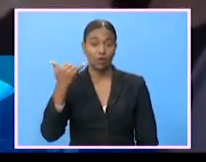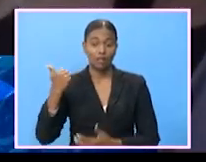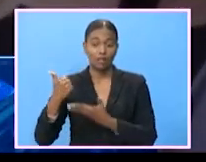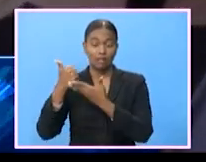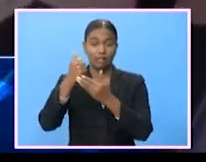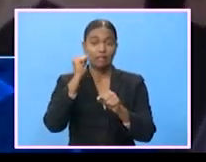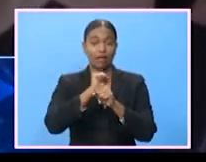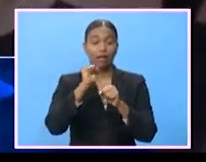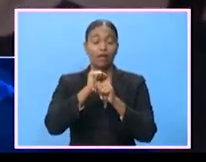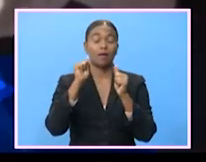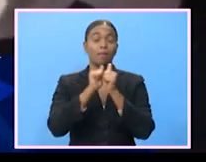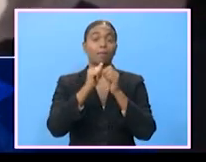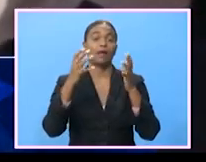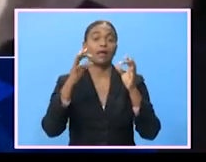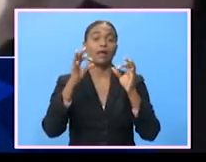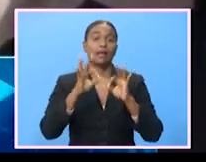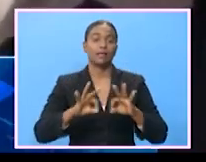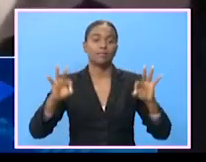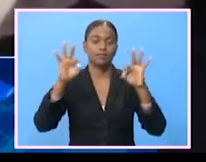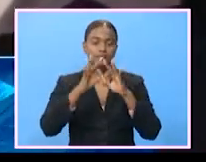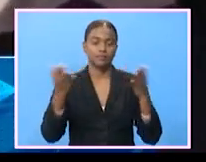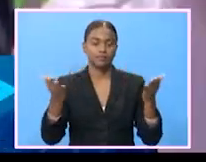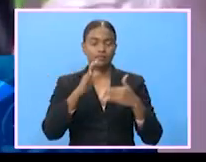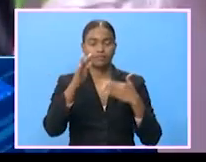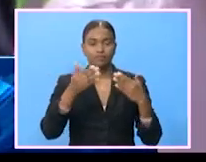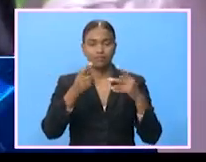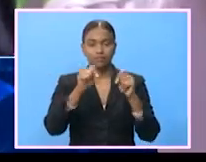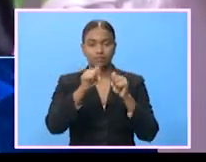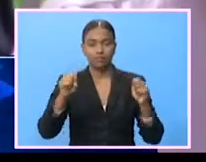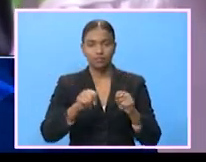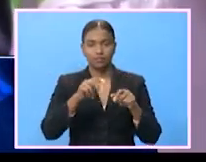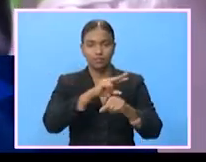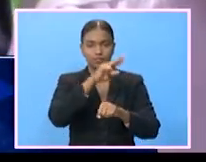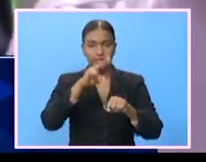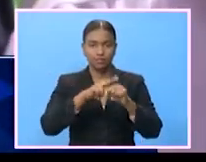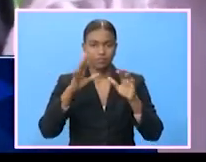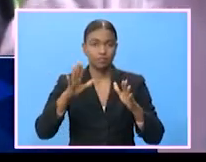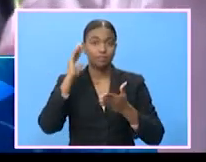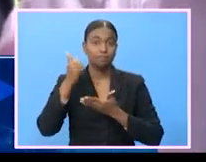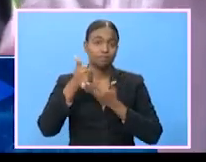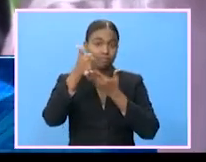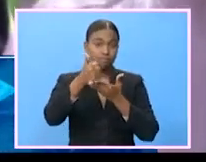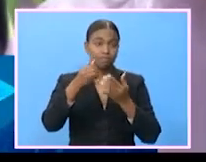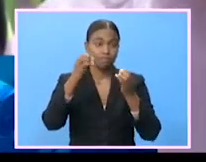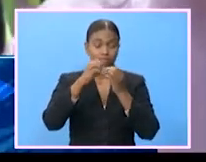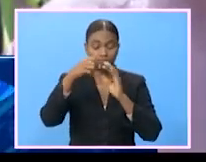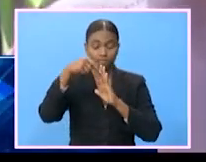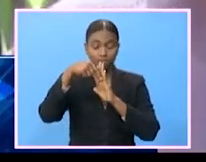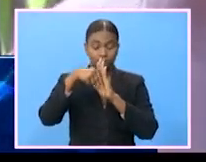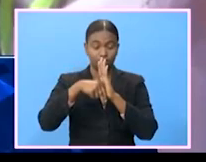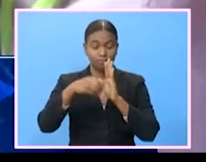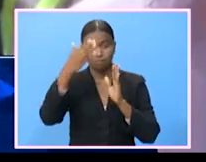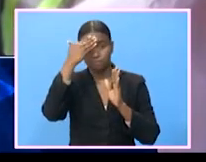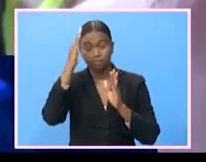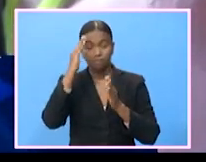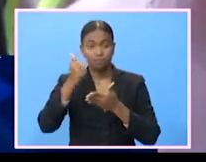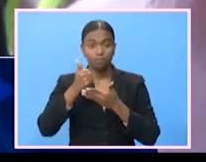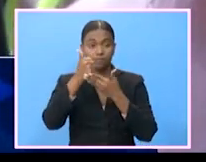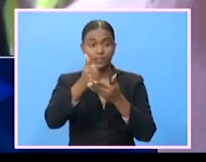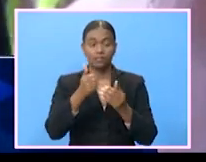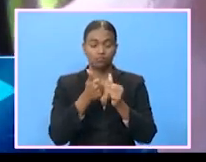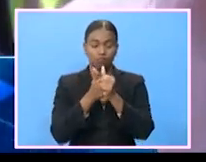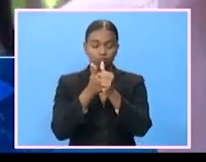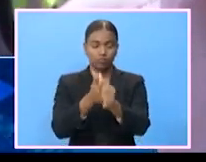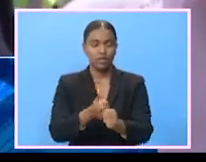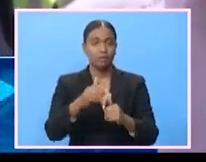impacto que se ejecuta en todo el territorio nacional. Será de una significación bastante profunda, porque impactará de modo